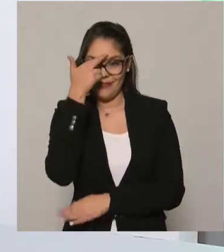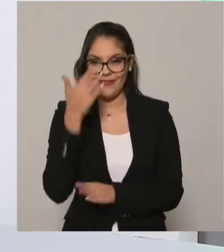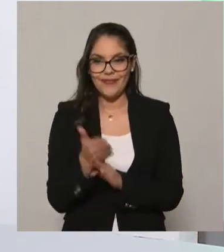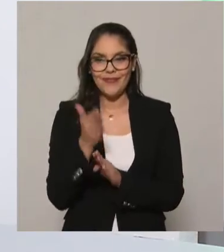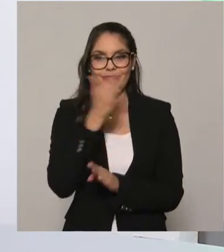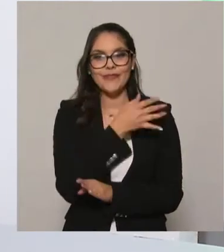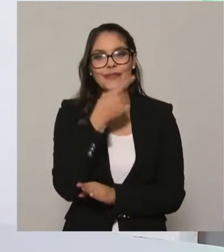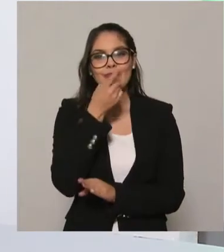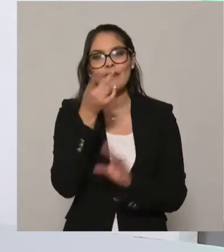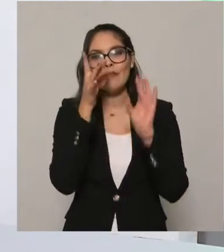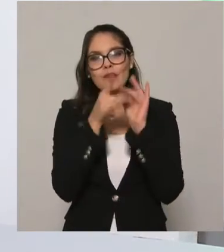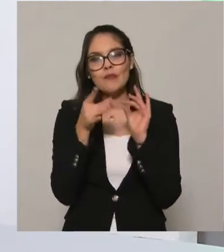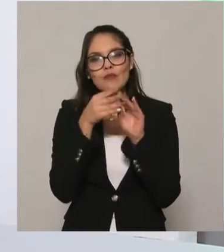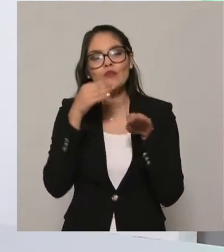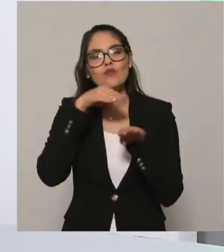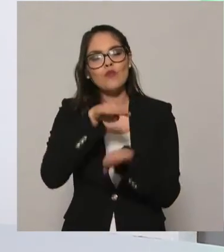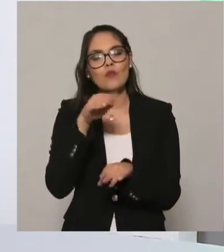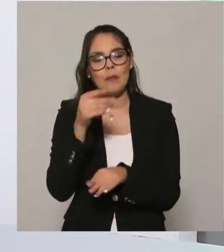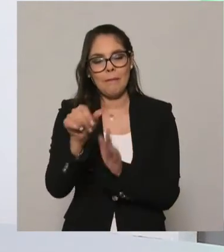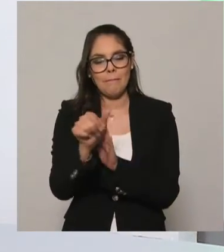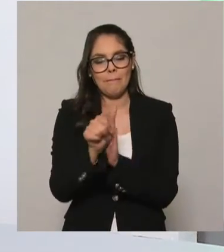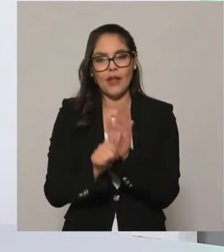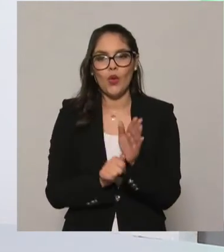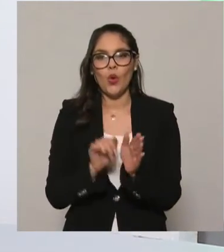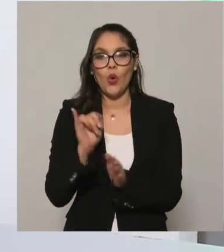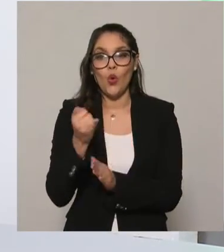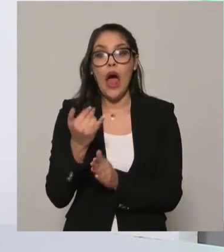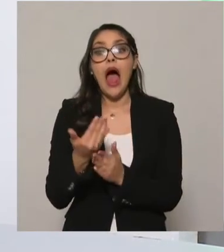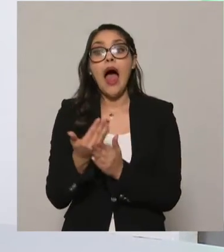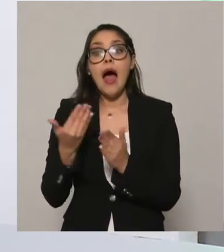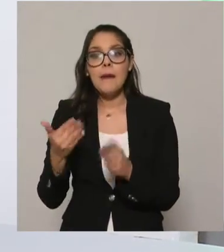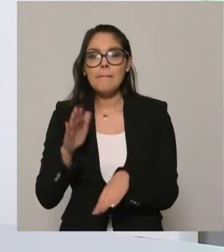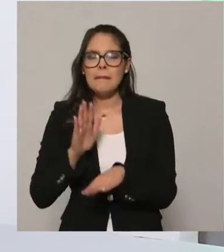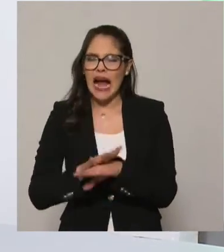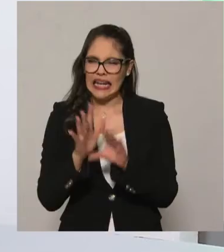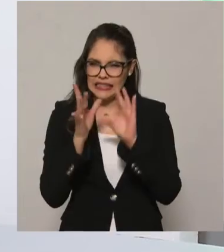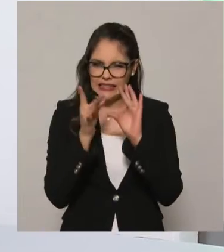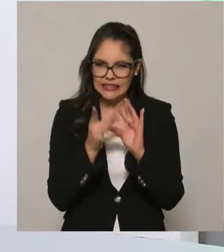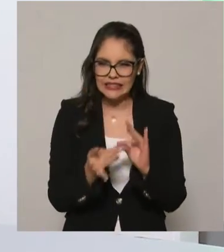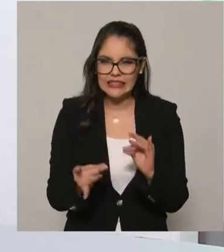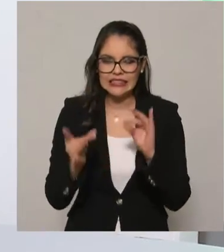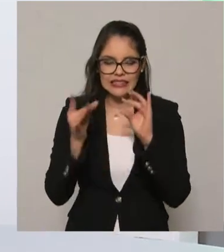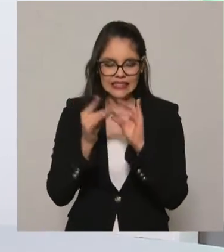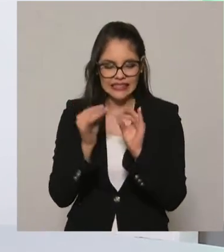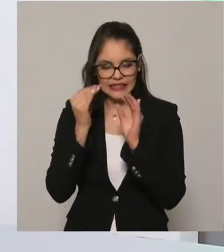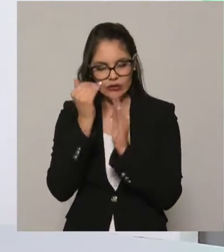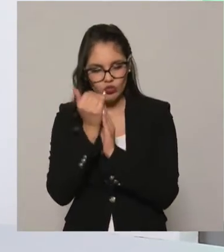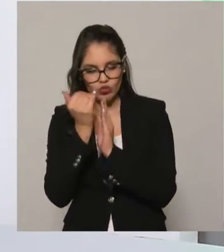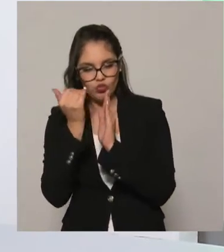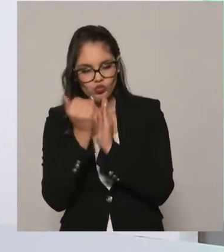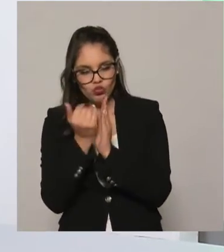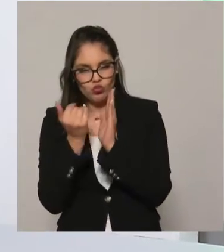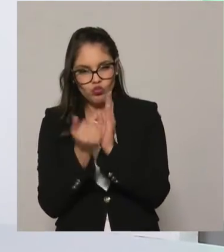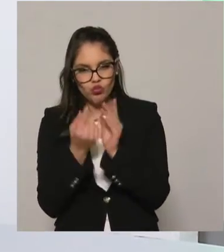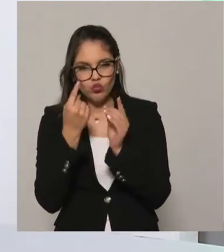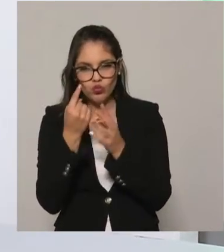que se realizó en junio, pero fueron mucho más puntuales? ¿Qué te parece el comentario en el día de